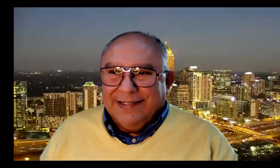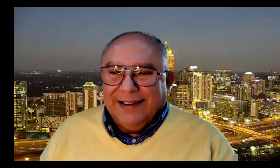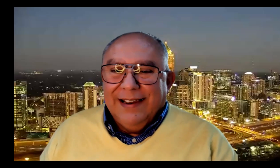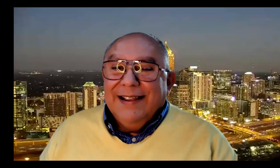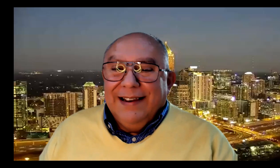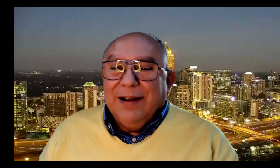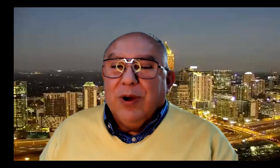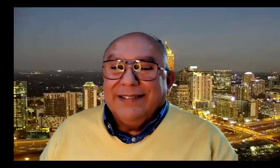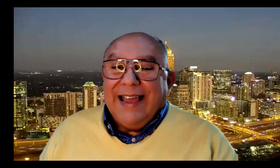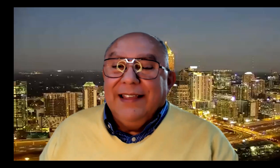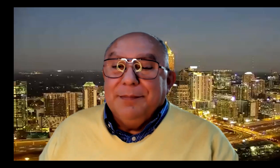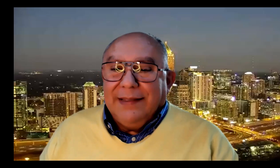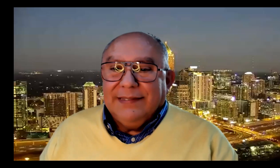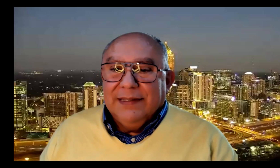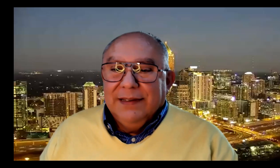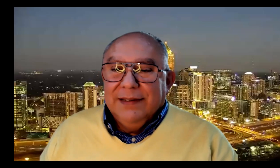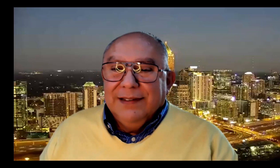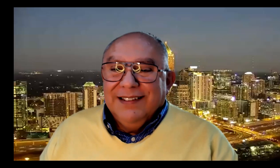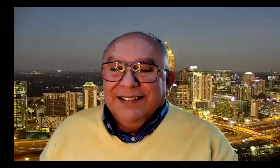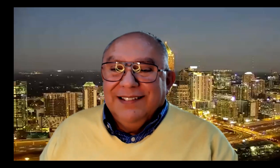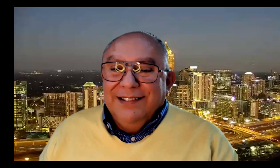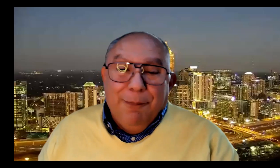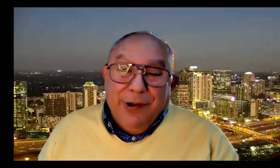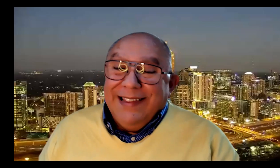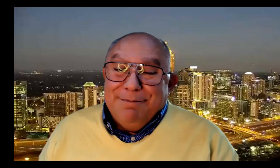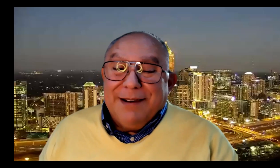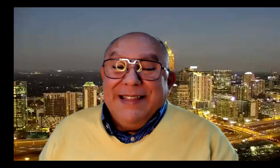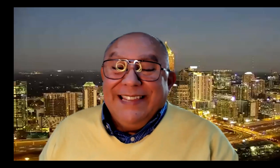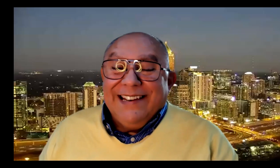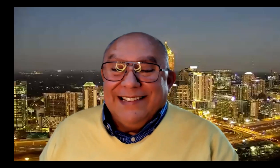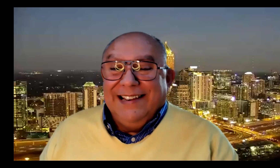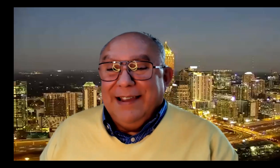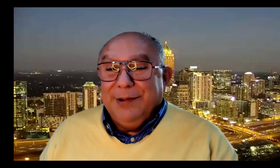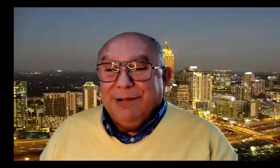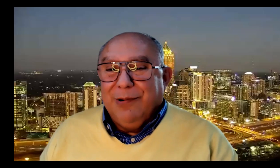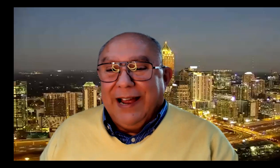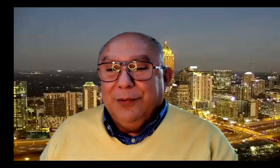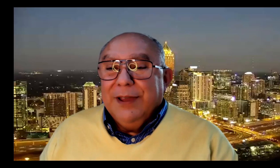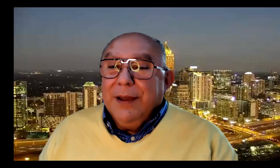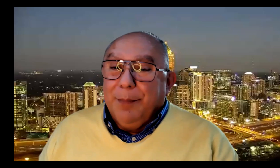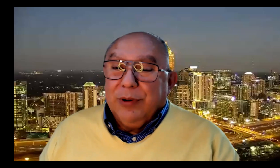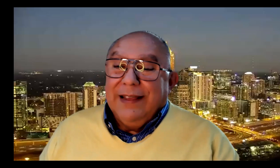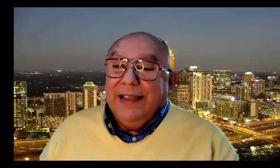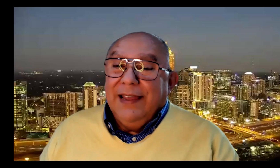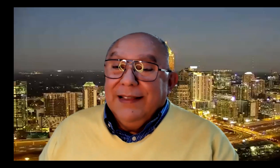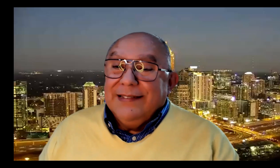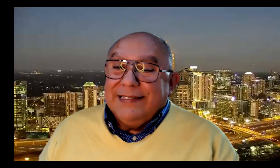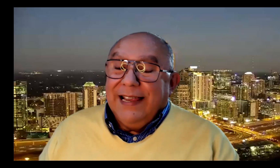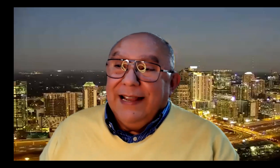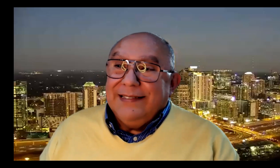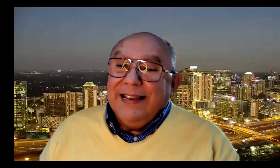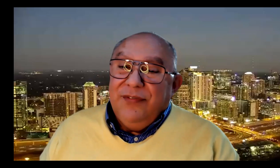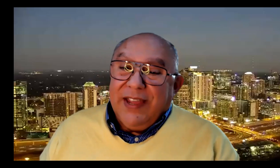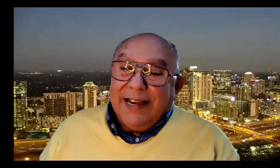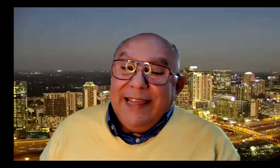uno ejercer la abogacía. Es más, no pueden permitir que se le llame un abogado porque